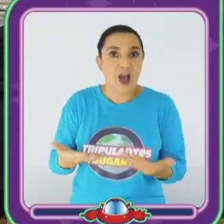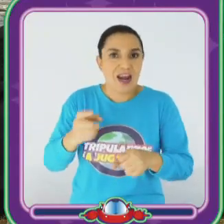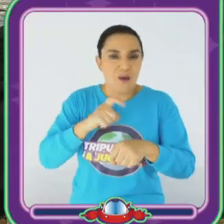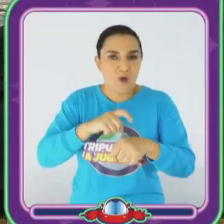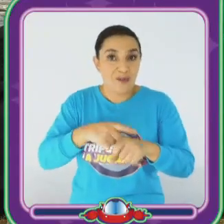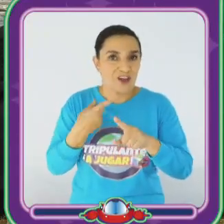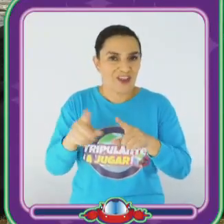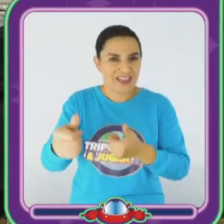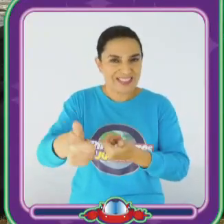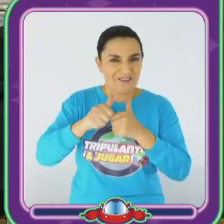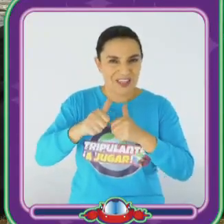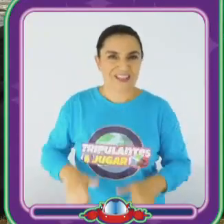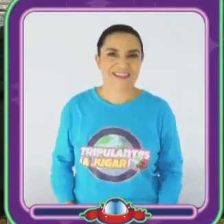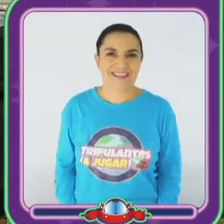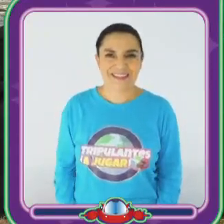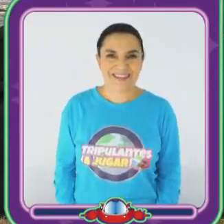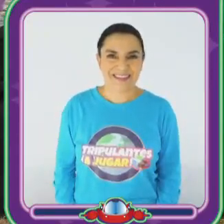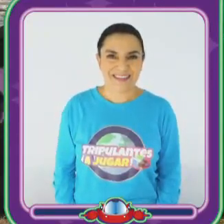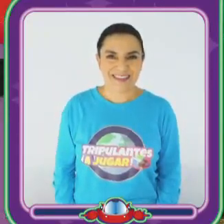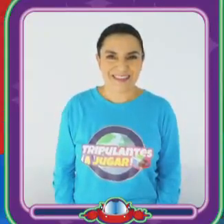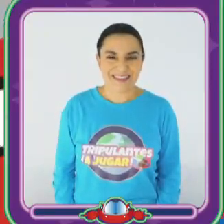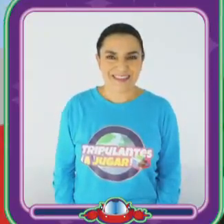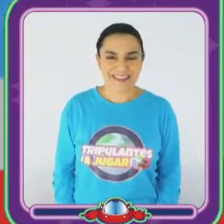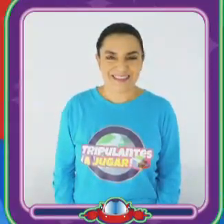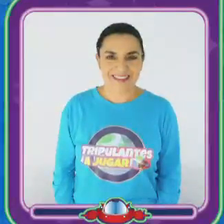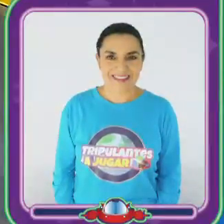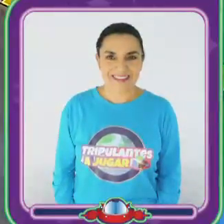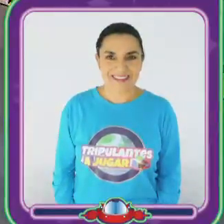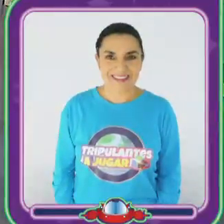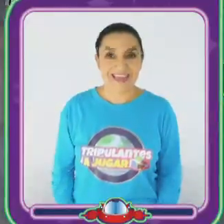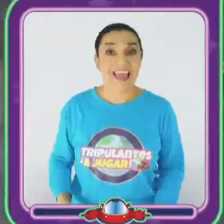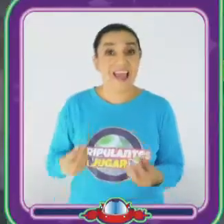tripulación! Es momento del siguiente desafío.